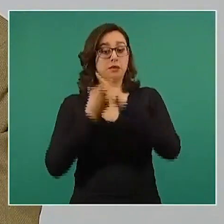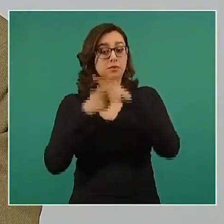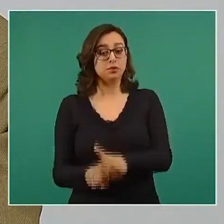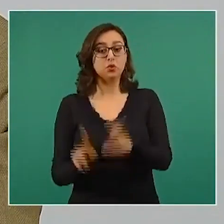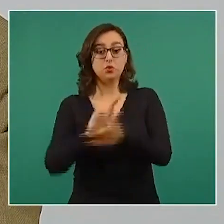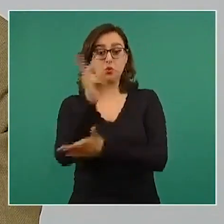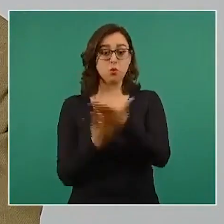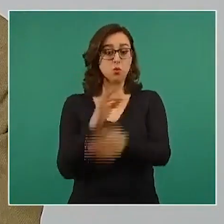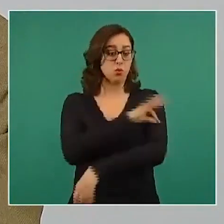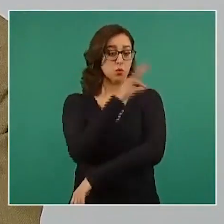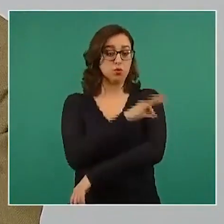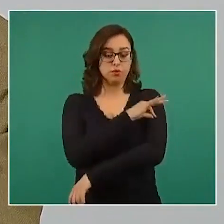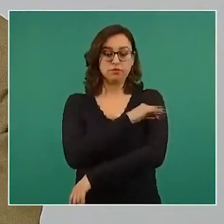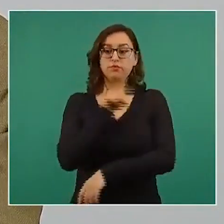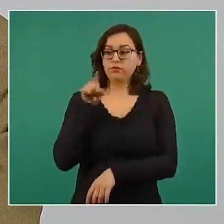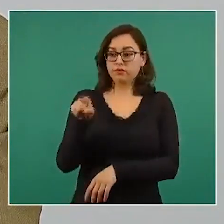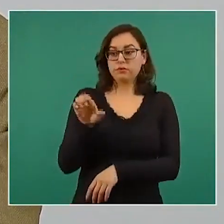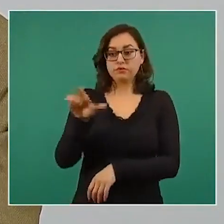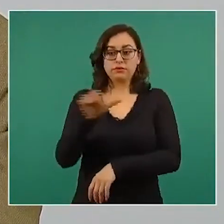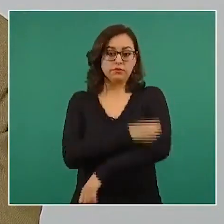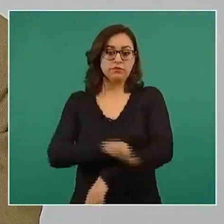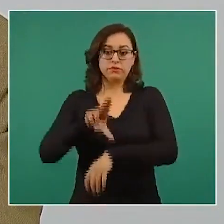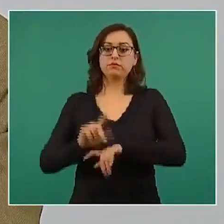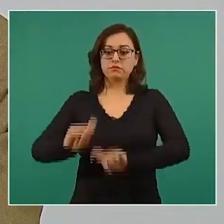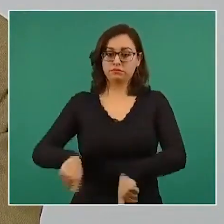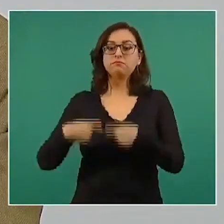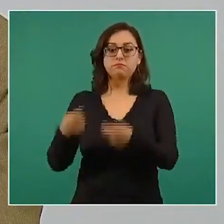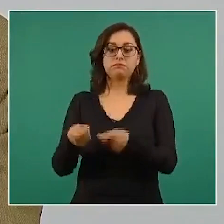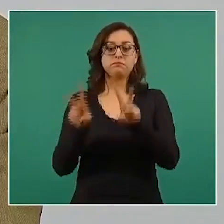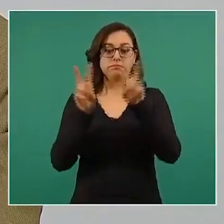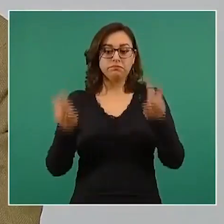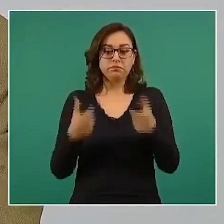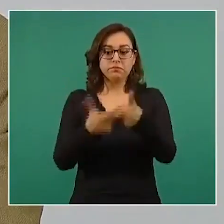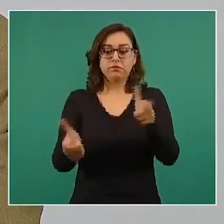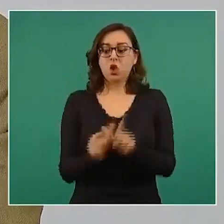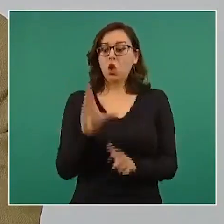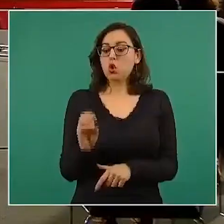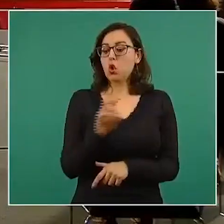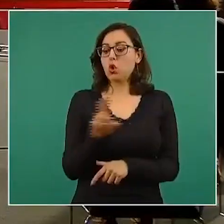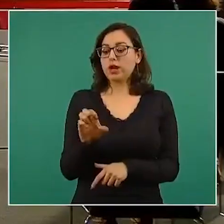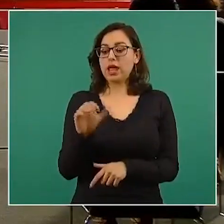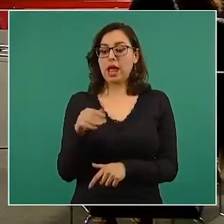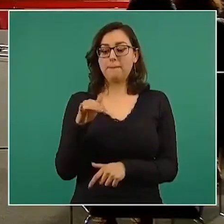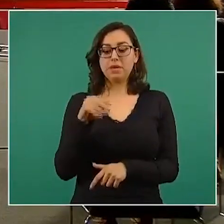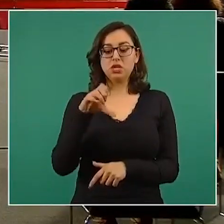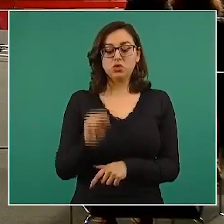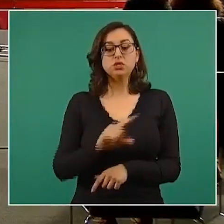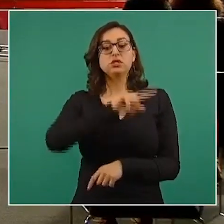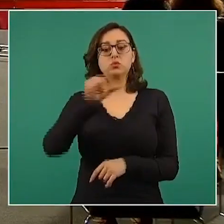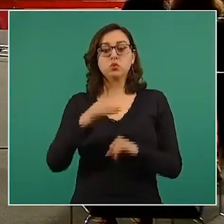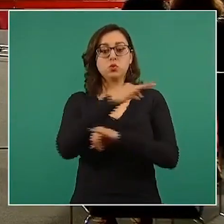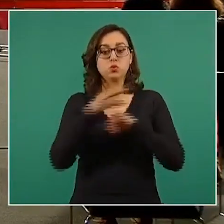programa de vacunación, es el coordinador operativo de la estrategia Correcaminos. Por último, yo daré algunas